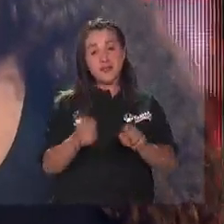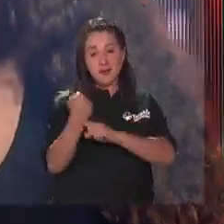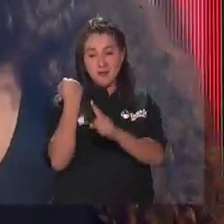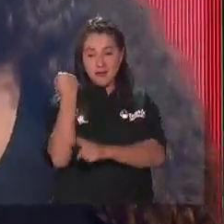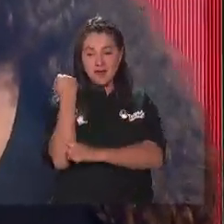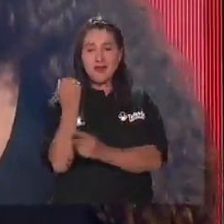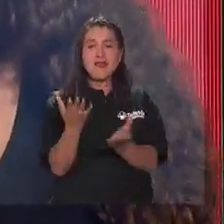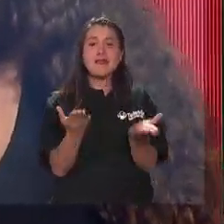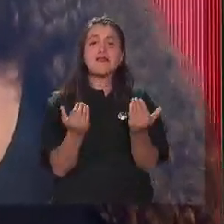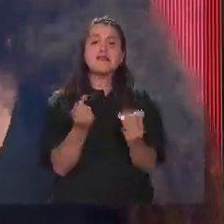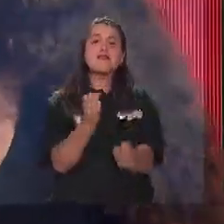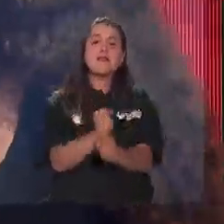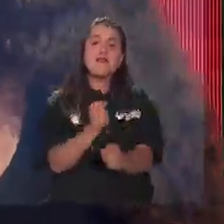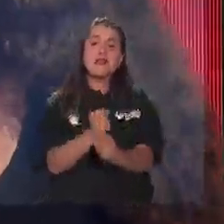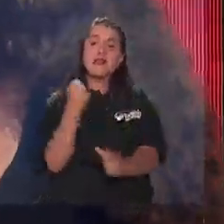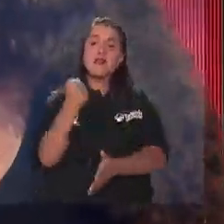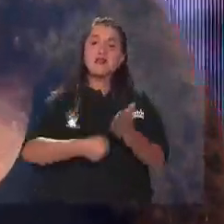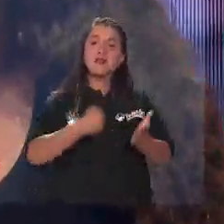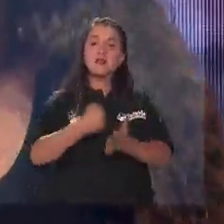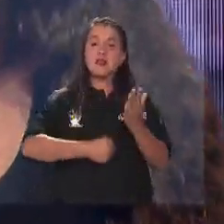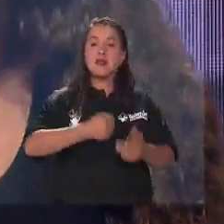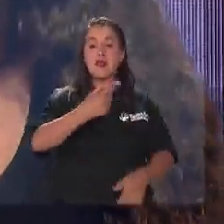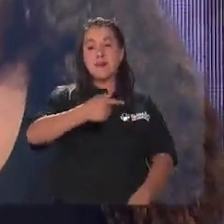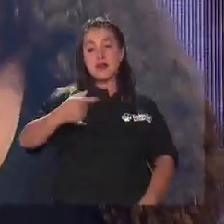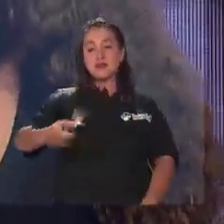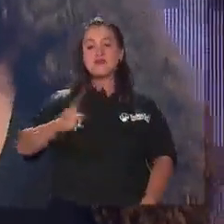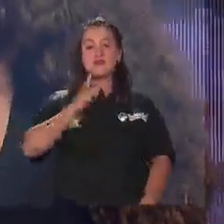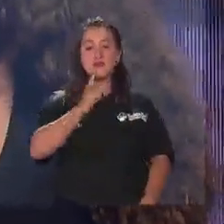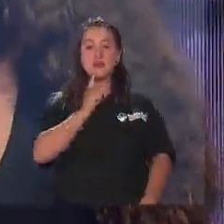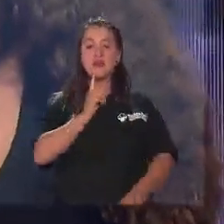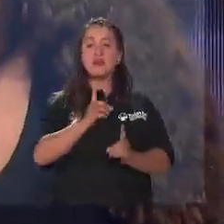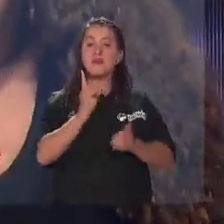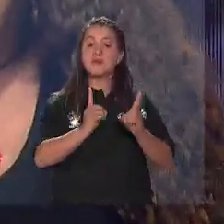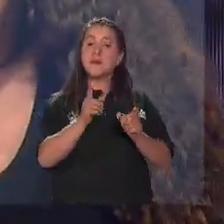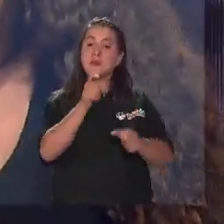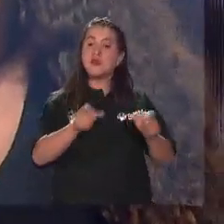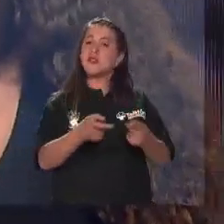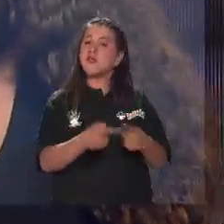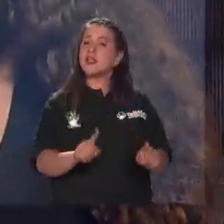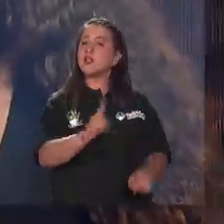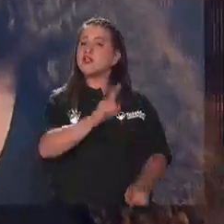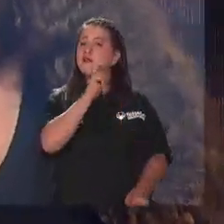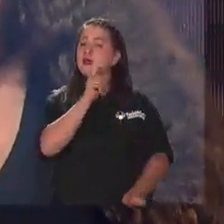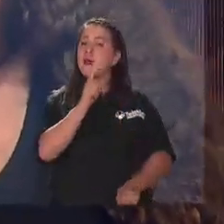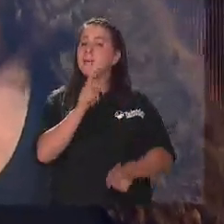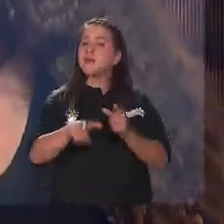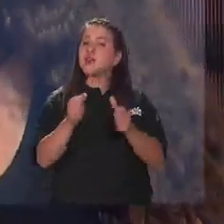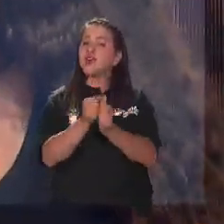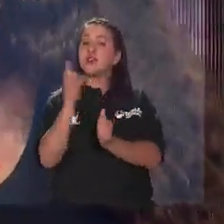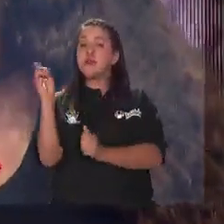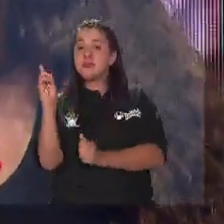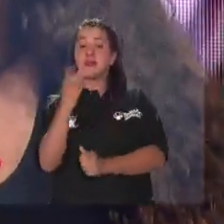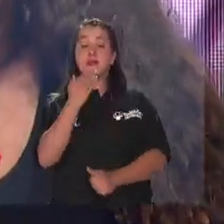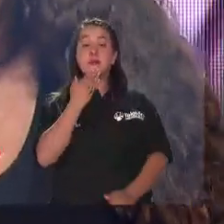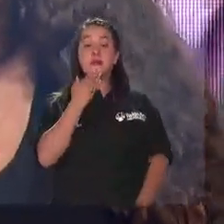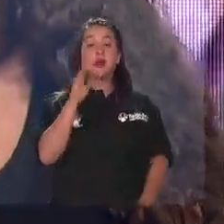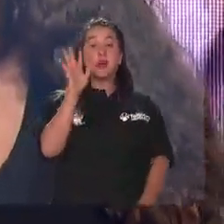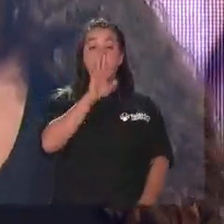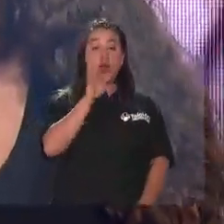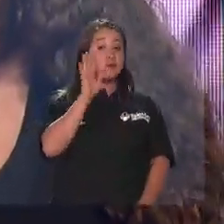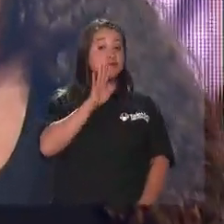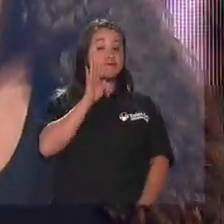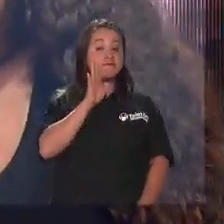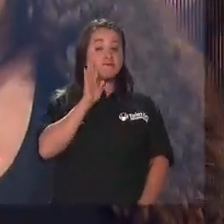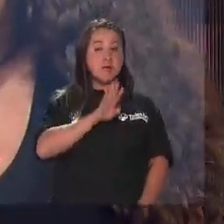yo necesito trabajo para luchar por las personas con discapacidad o las personas diferentes. No solo las personas con discapacidad, también las personas de color, también